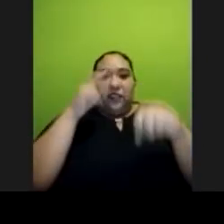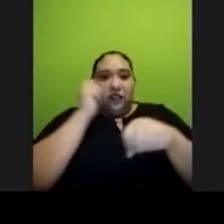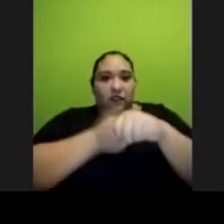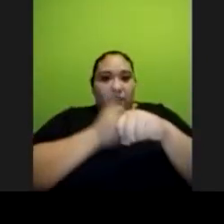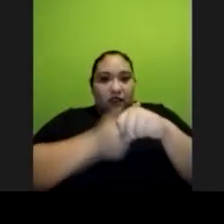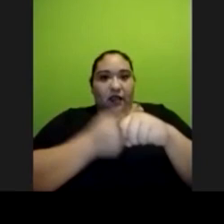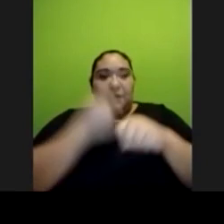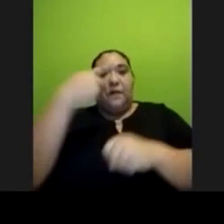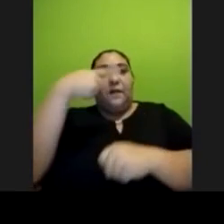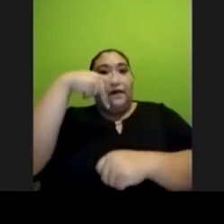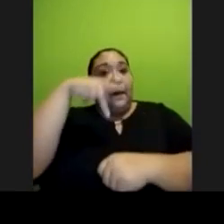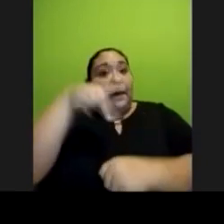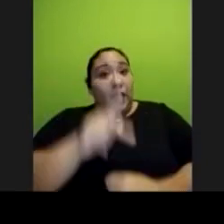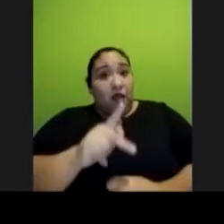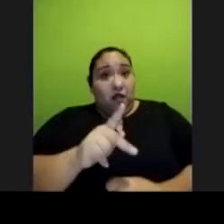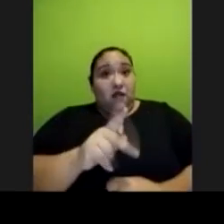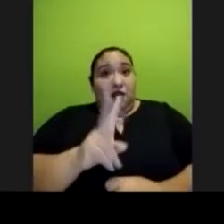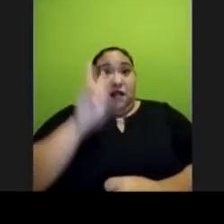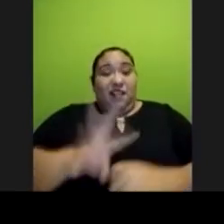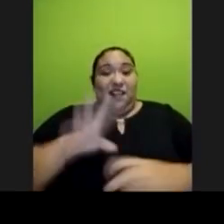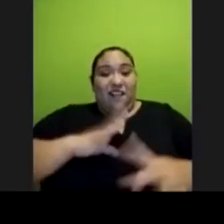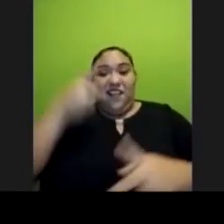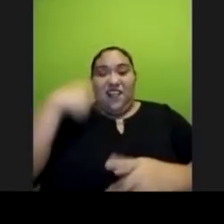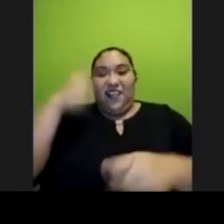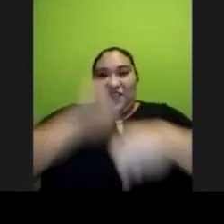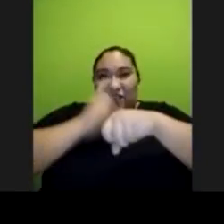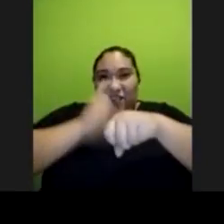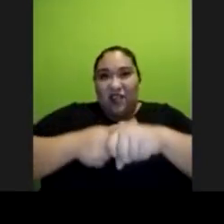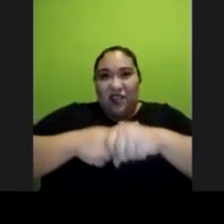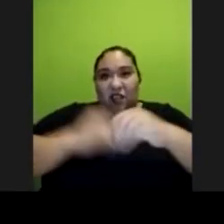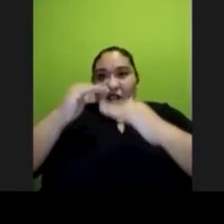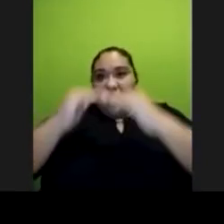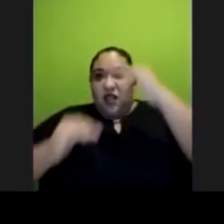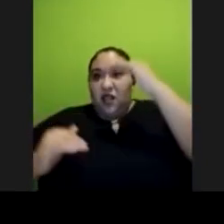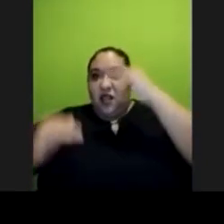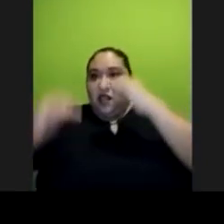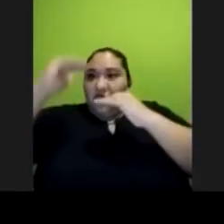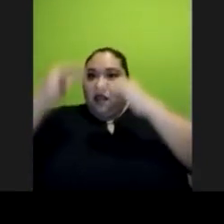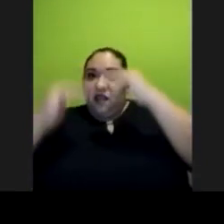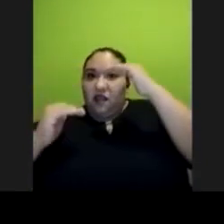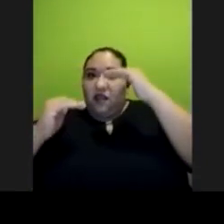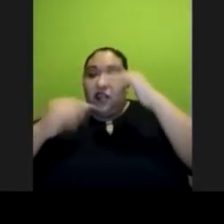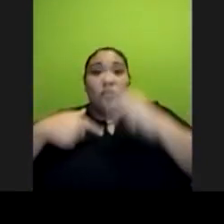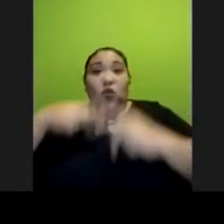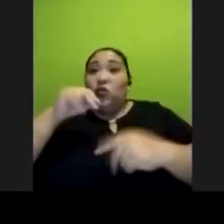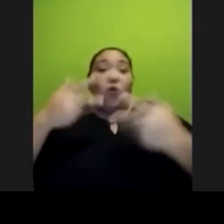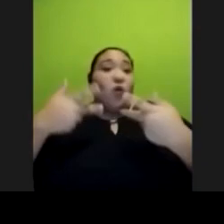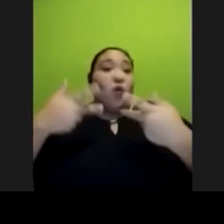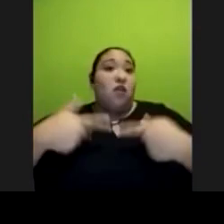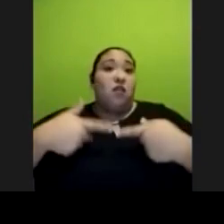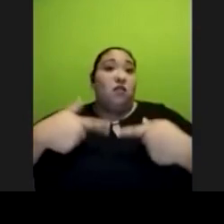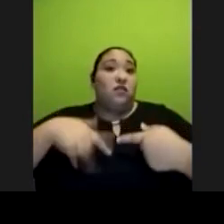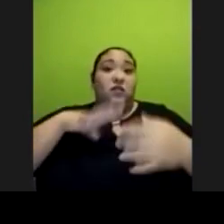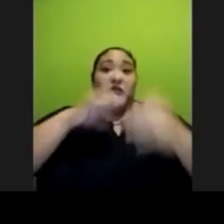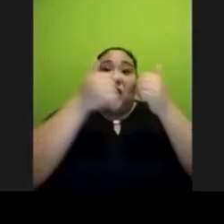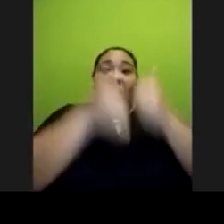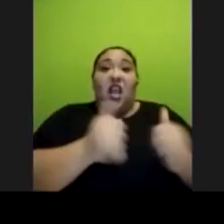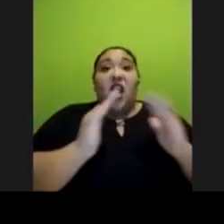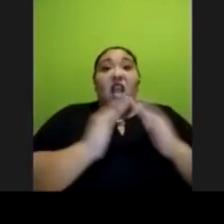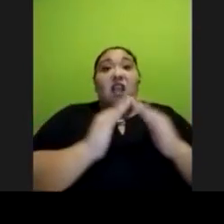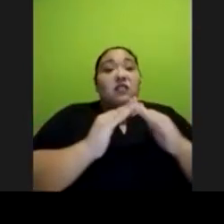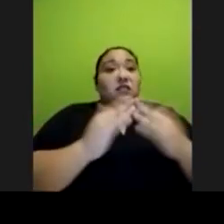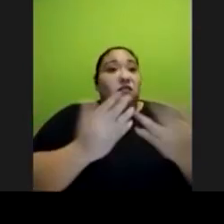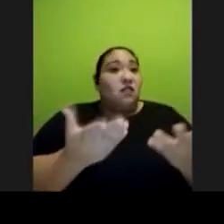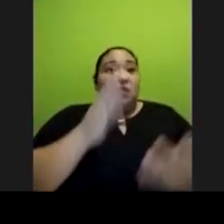que es de por sí desigual. Entonces, por supuesto que no todas las personas se pueden quedar en casa. Hay personas que no se han podido quedar en casa y esas personas están más